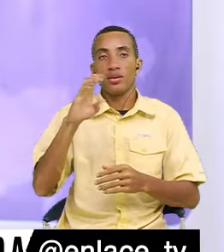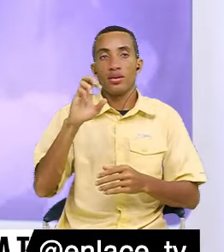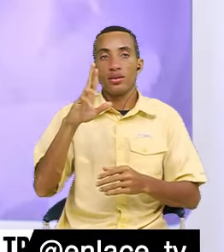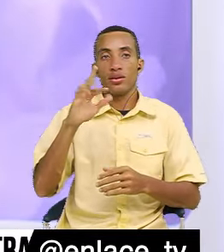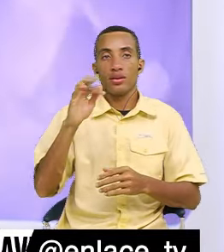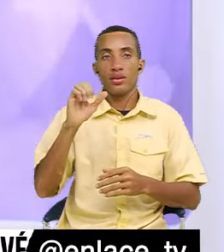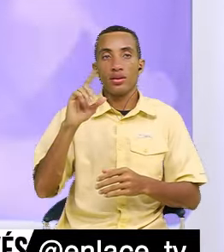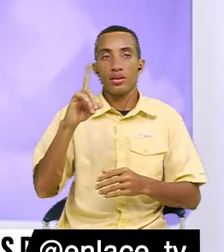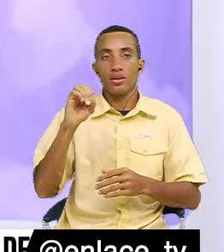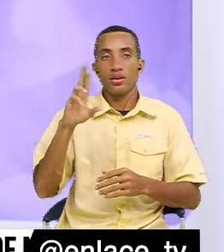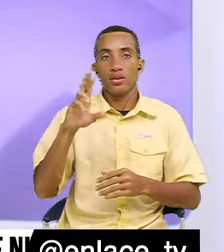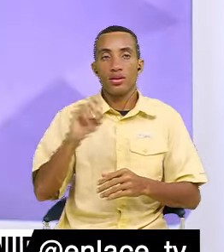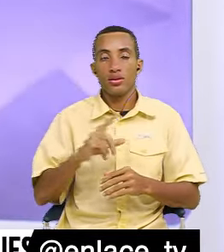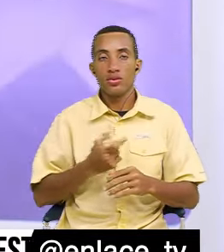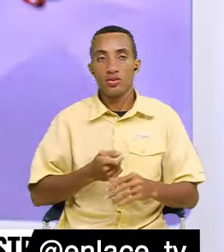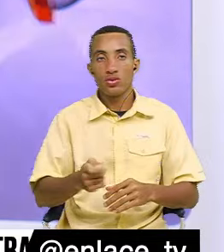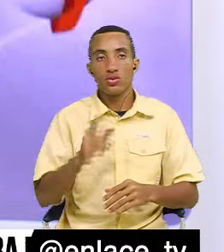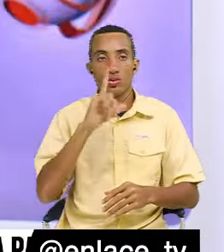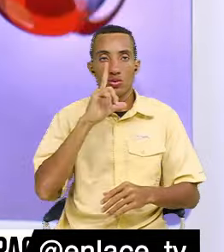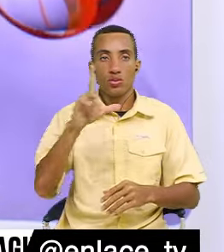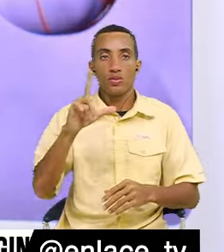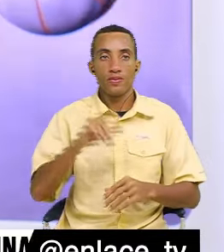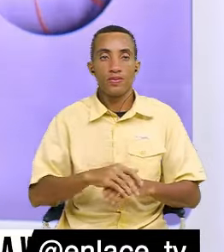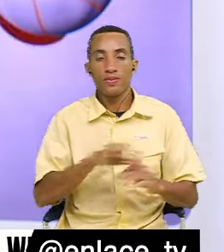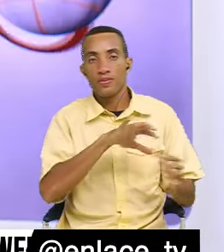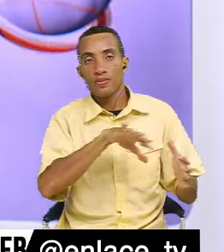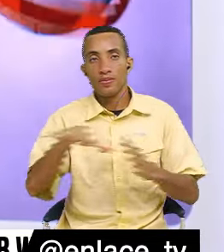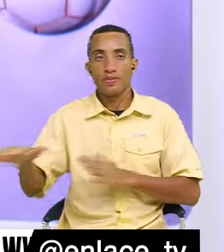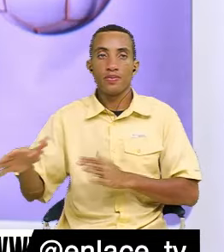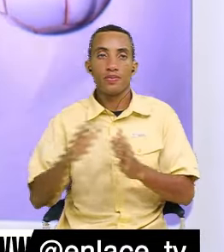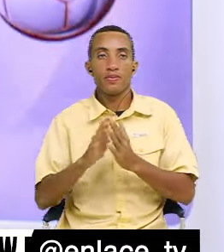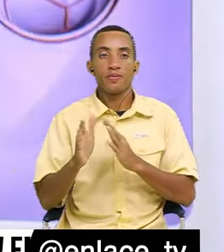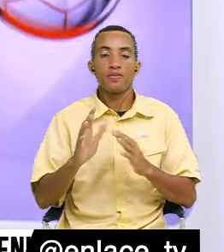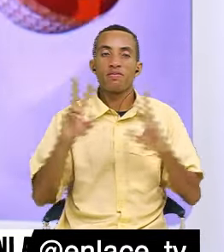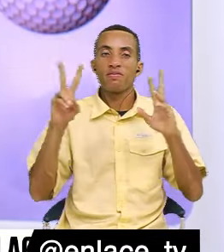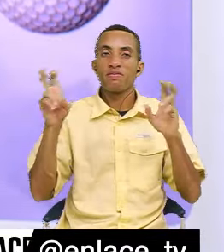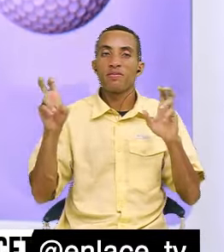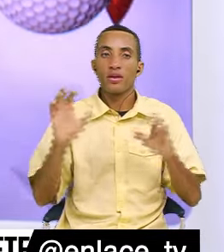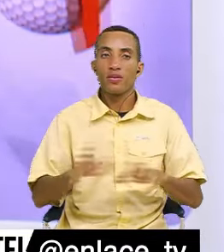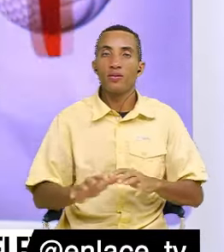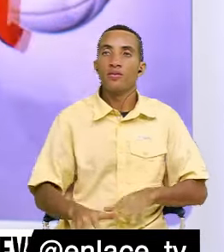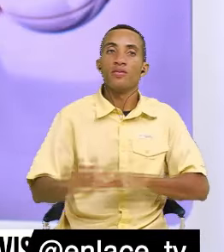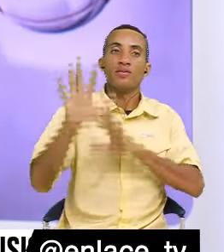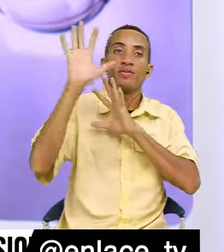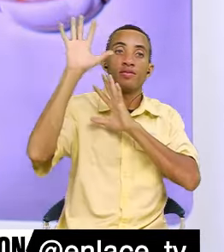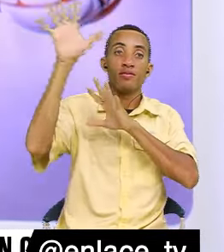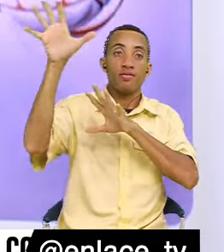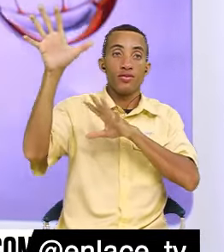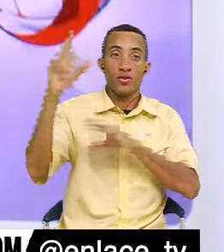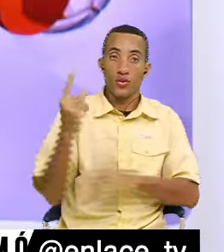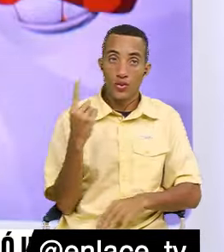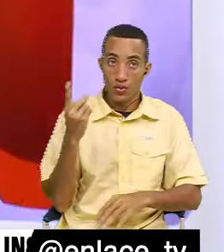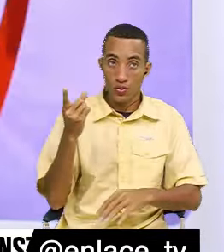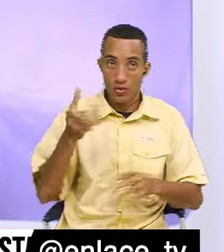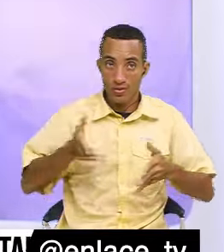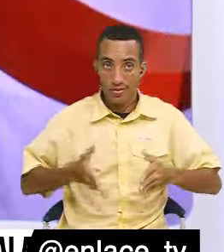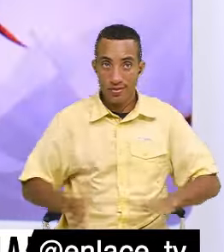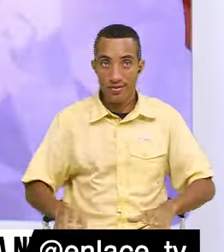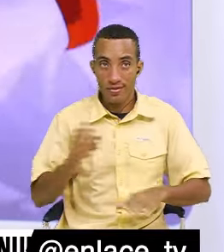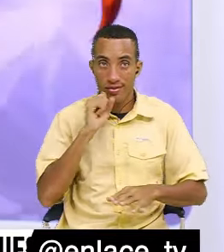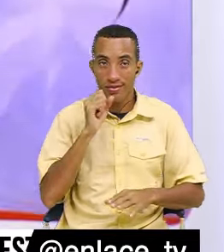mes de julio. Cambiemos de disciplina deportiva y le hablemos de baloncesto, porque un basquetbolista de nuestra ciudad se destaca cada que sale a